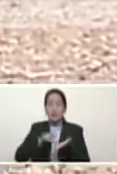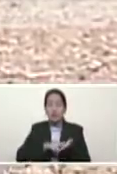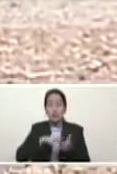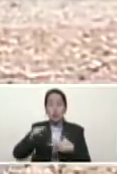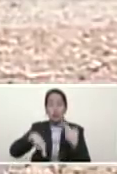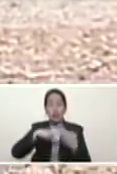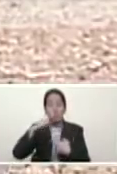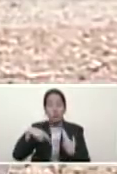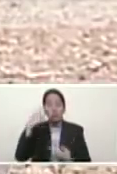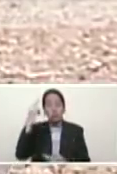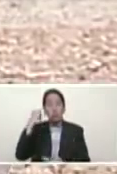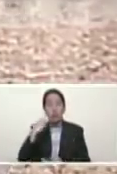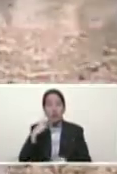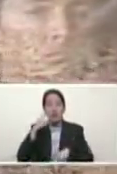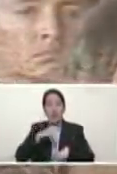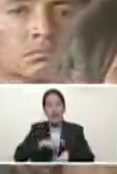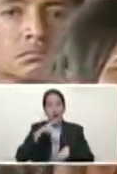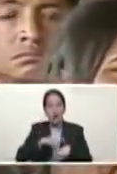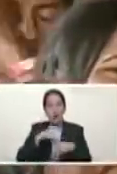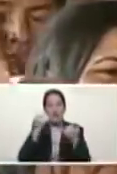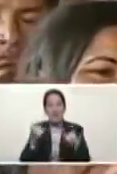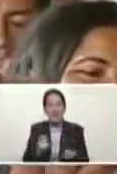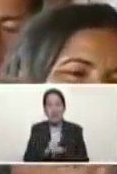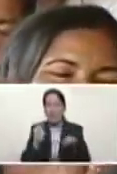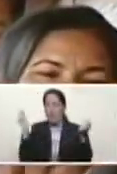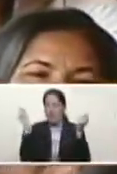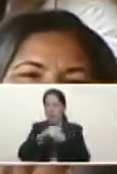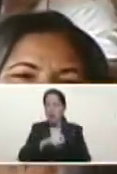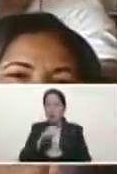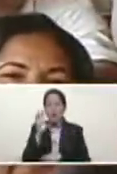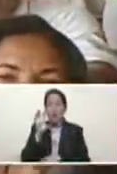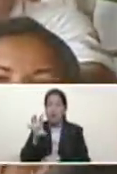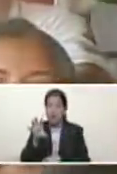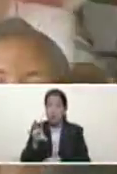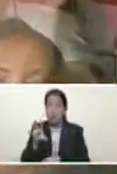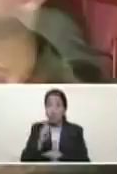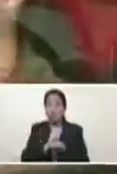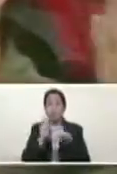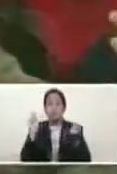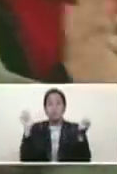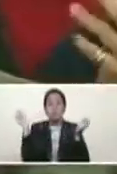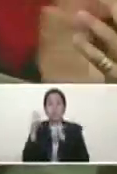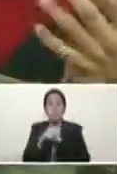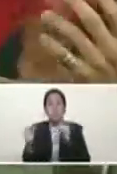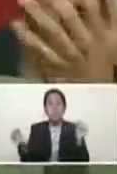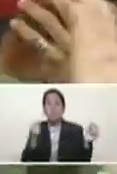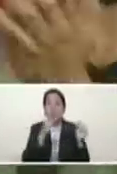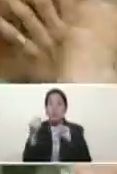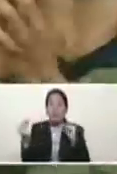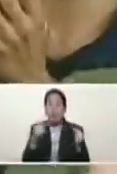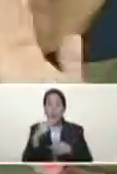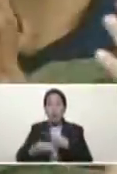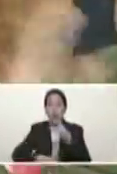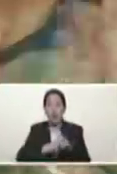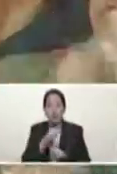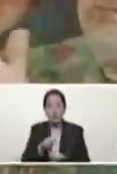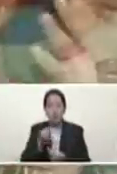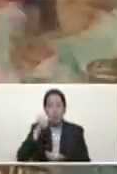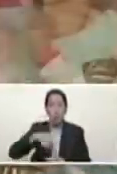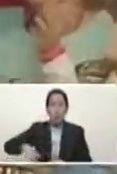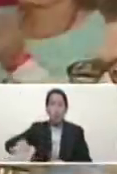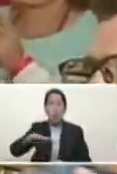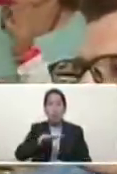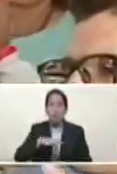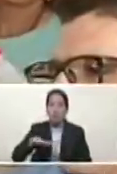revolución bolivariana. Es la hora de un gran cambio en el país. Es la hora de un gran diálogo y acción de nuestro pueblo.